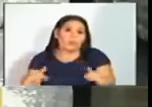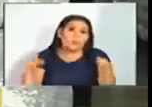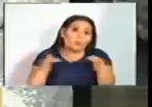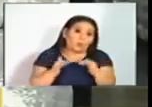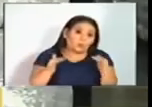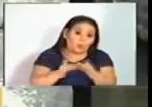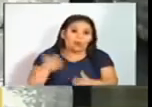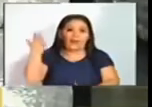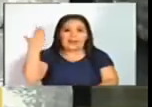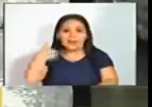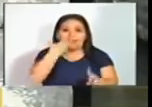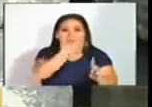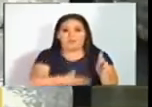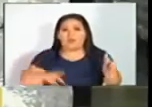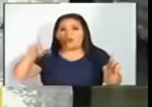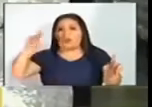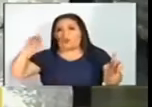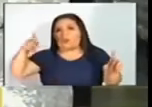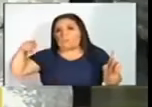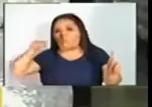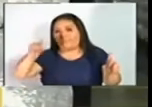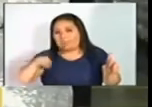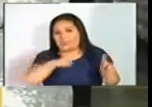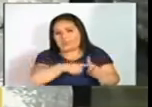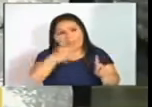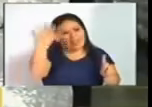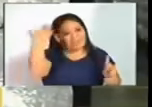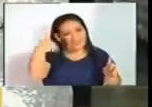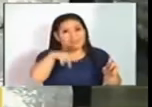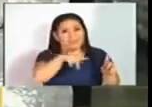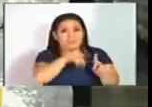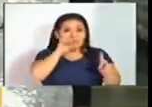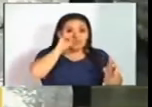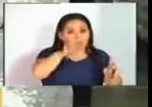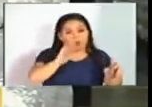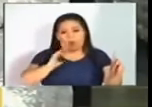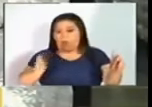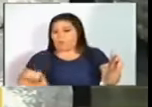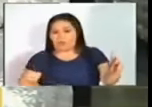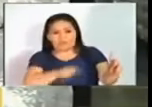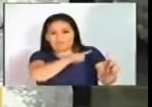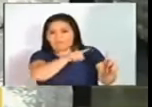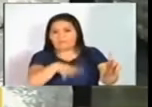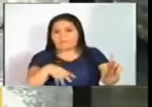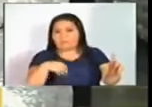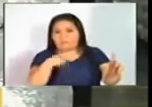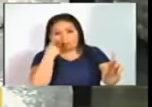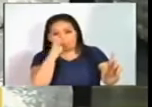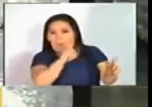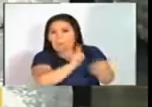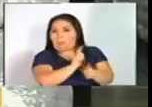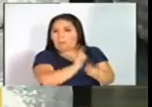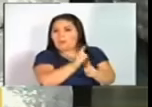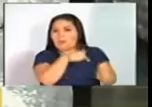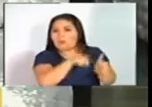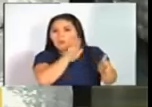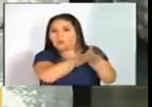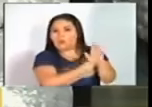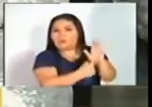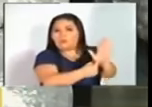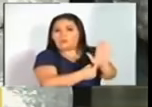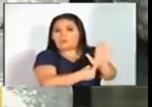que hicimos con Gustavo López Dávila, nosotros dijimos, nosotros, el gobierno, desconocemos a él como representante de ellos.